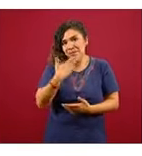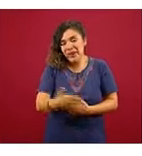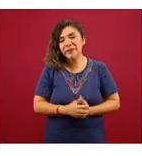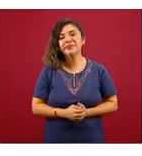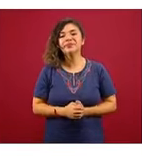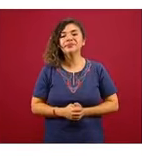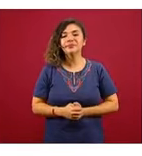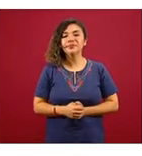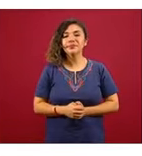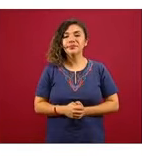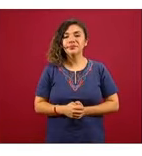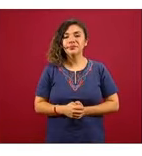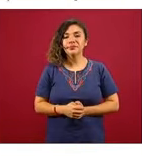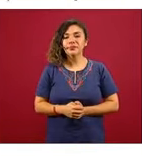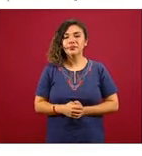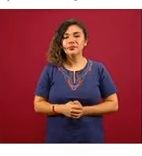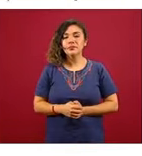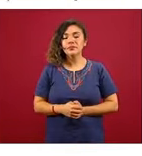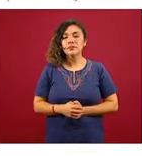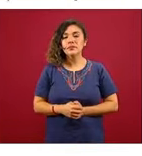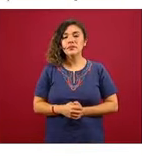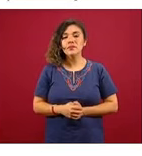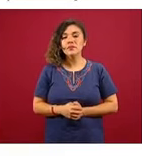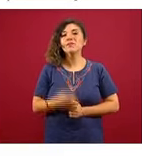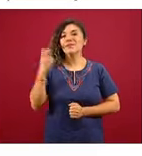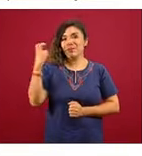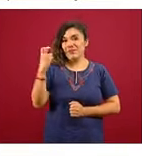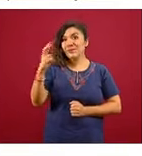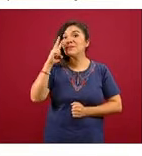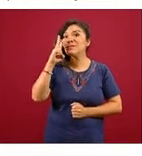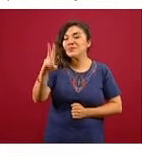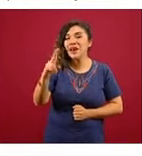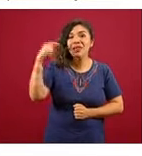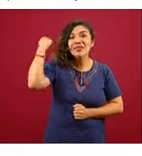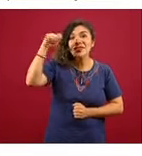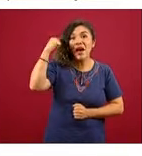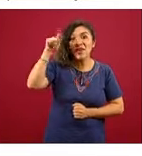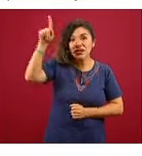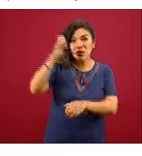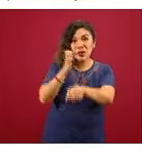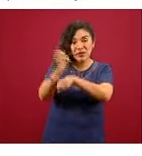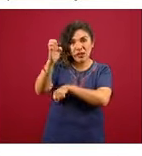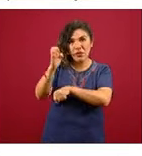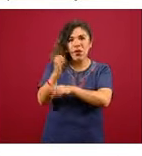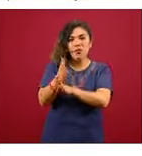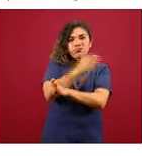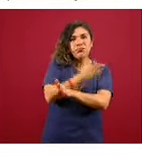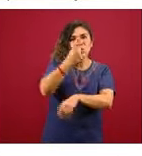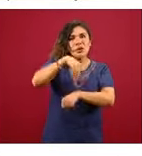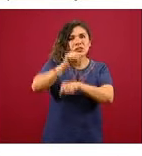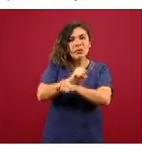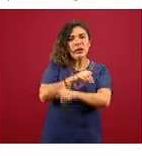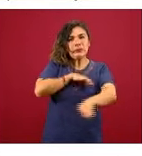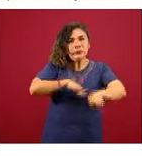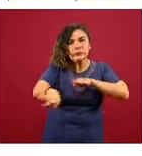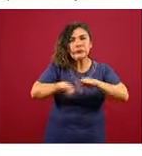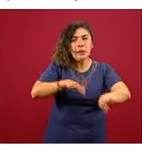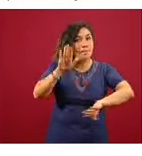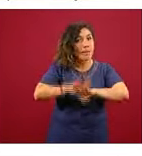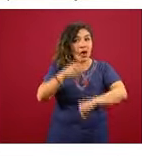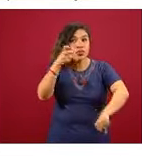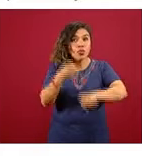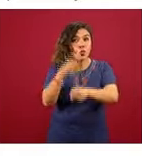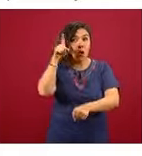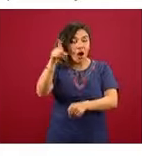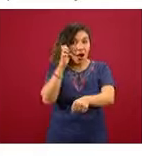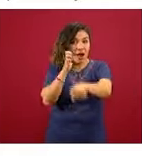Veamos la siguiente diapositiva. Estábamos precisamente viendo el tema de Tabasco, como en la semana se había estado trabajando intensamente